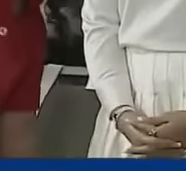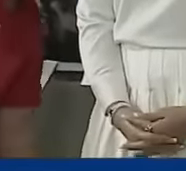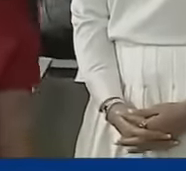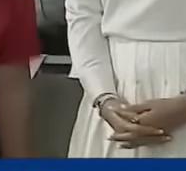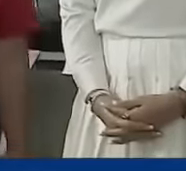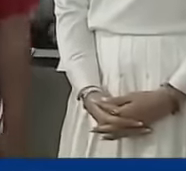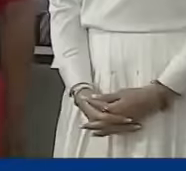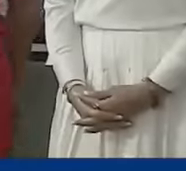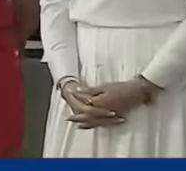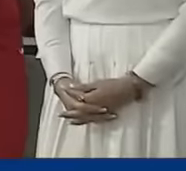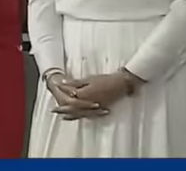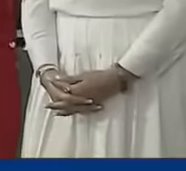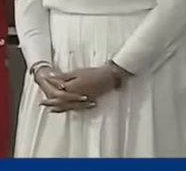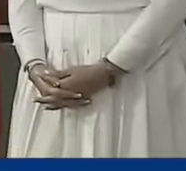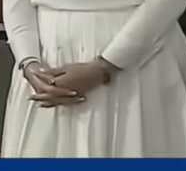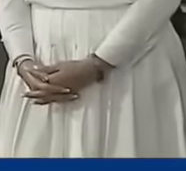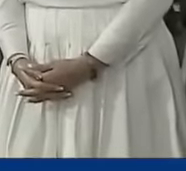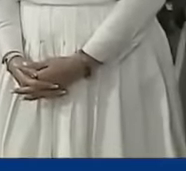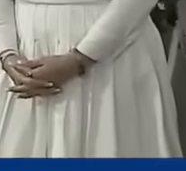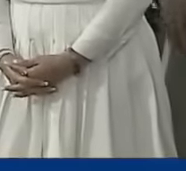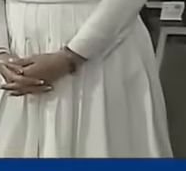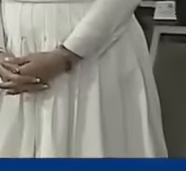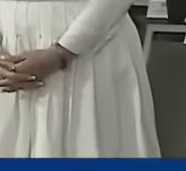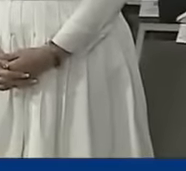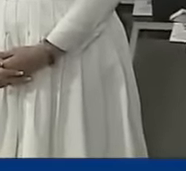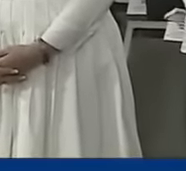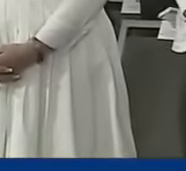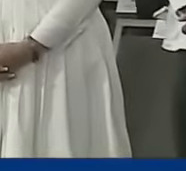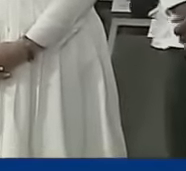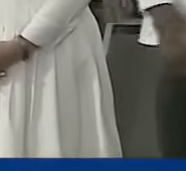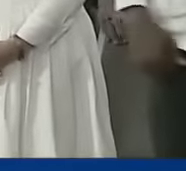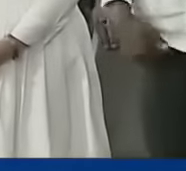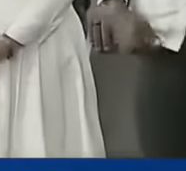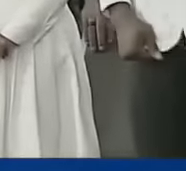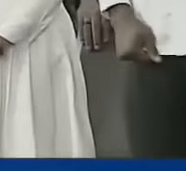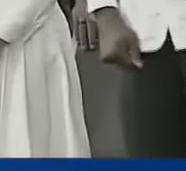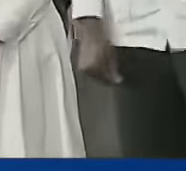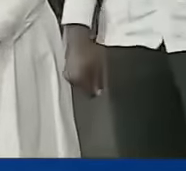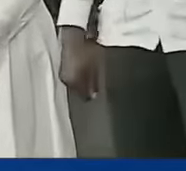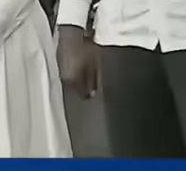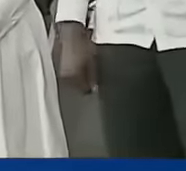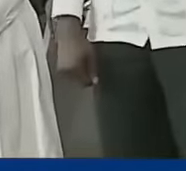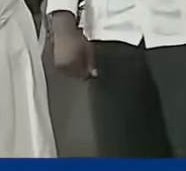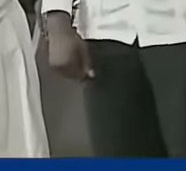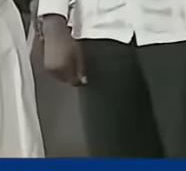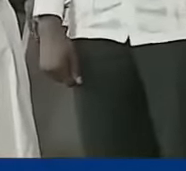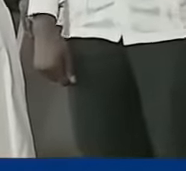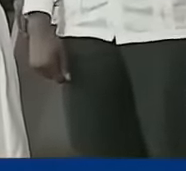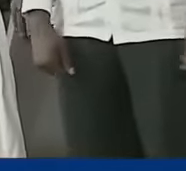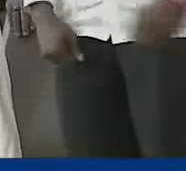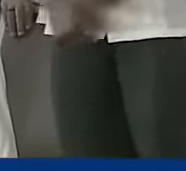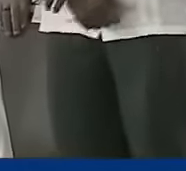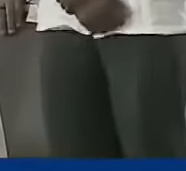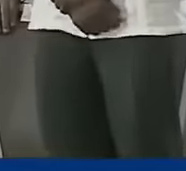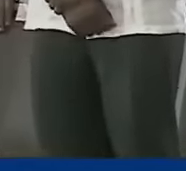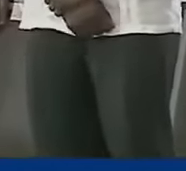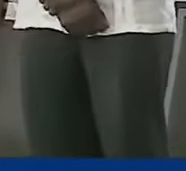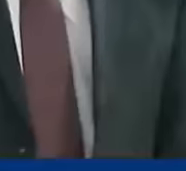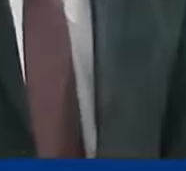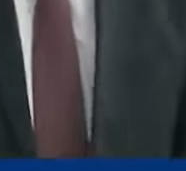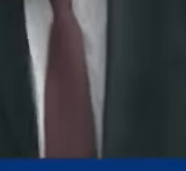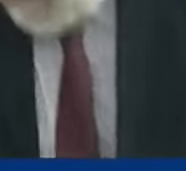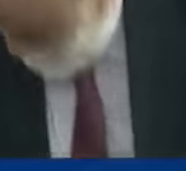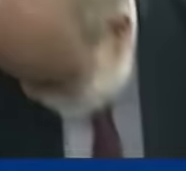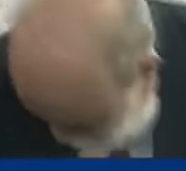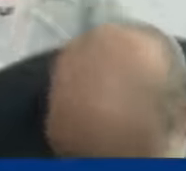Tribunal Supremo de Justicia de Venezuela en torno a los resultados de las elecciones presidenciales del pasado